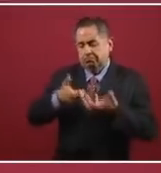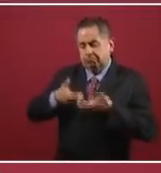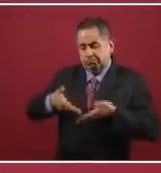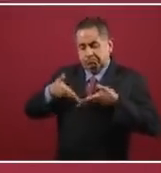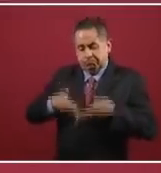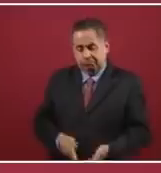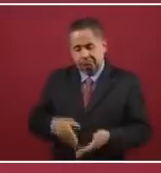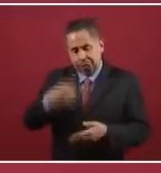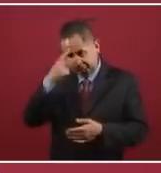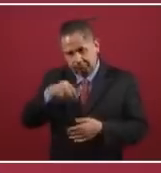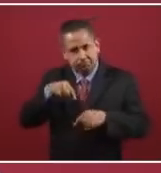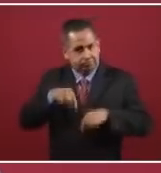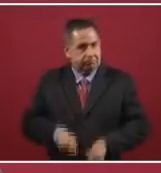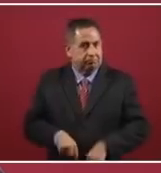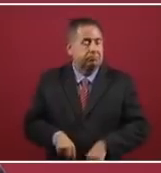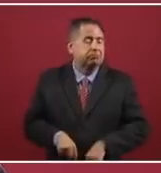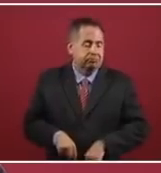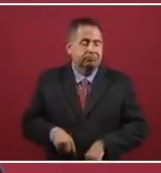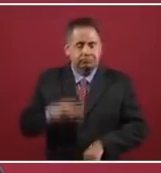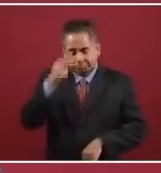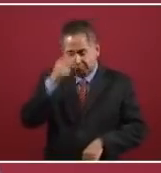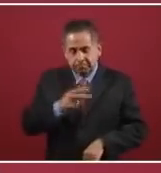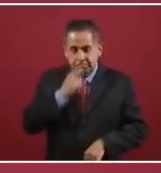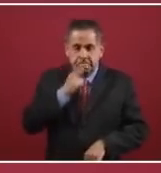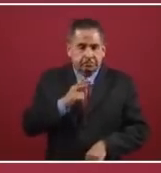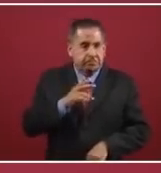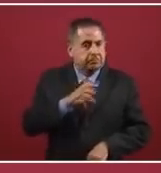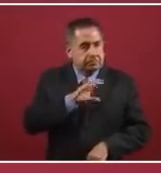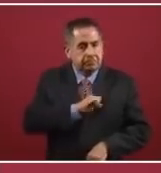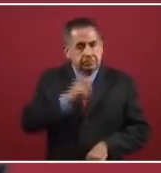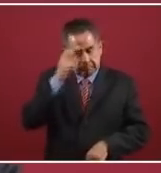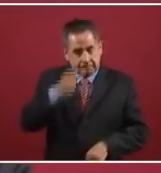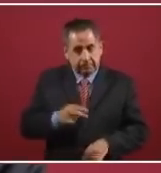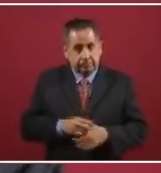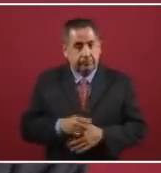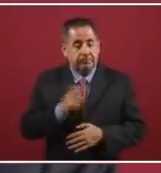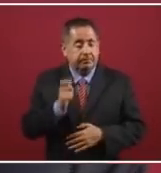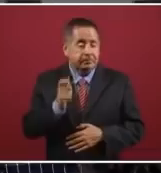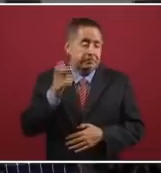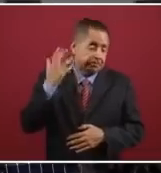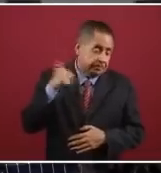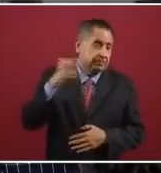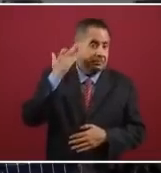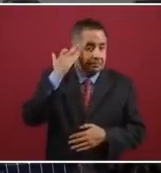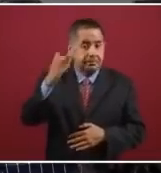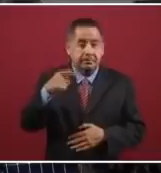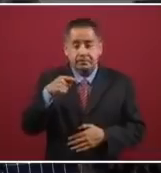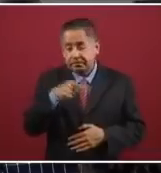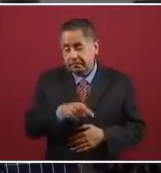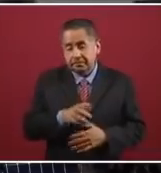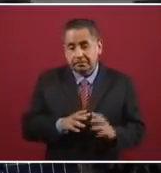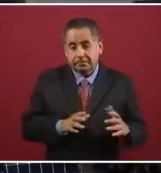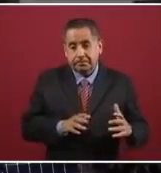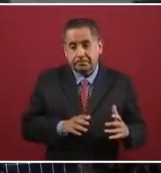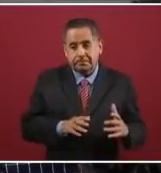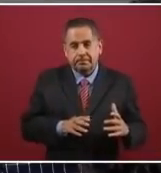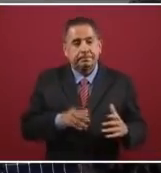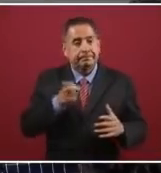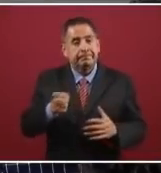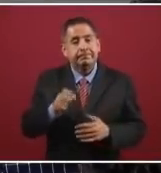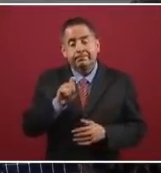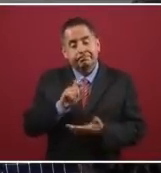porque querían seguir siendo mexicanos. En ese entonces es que